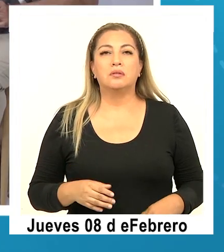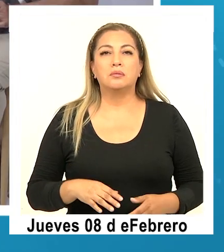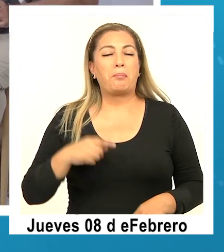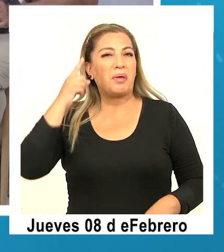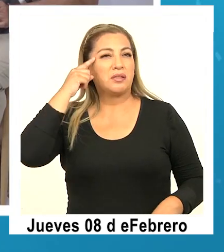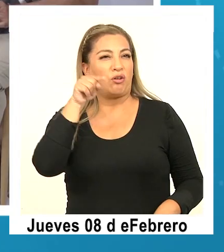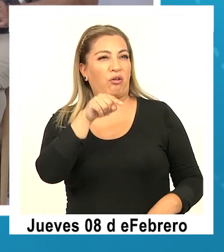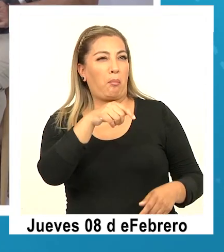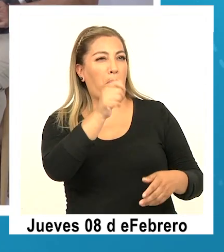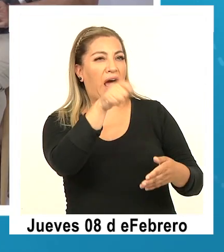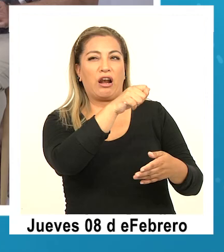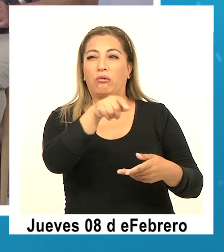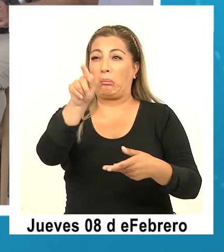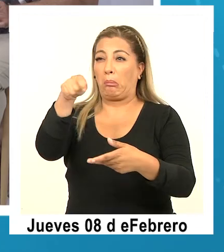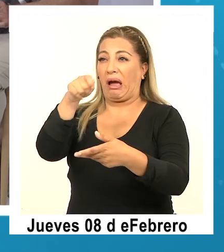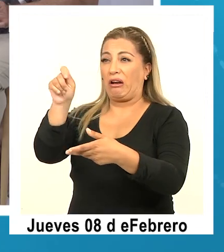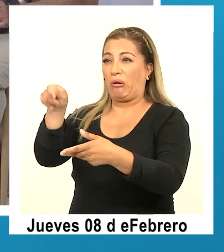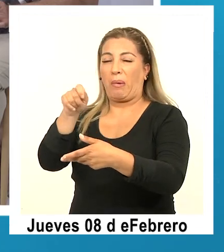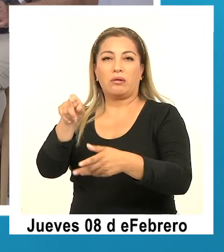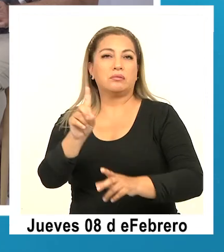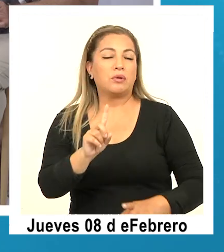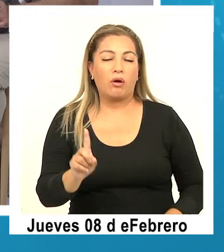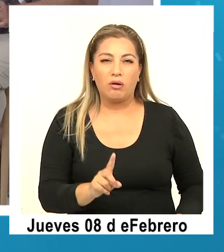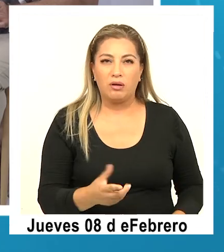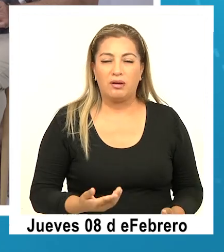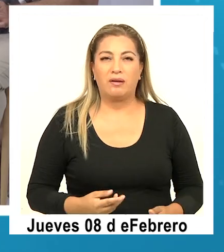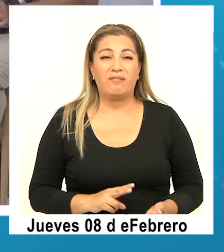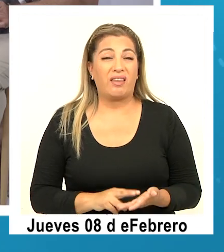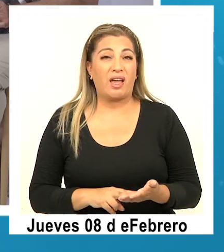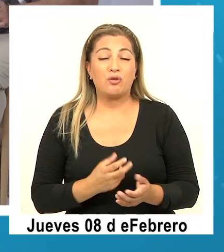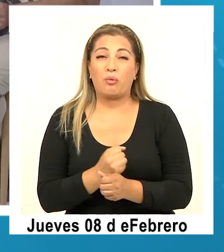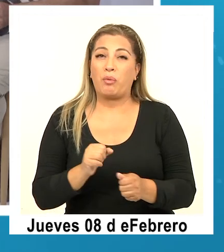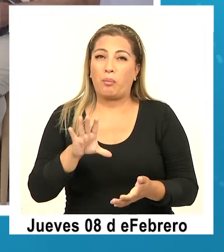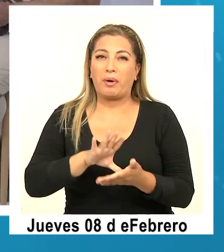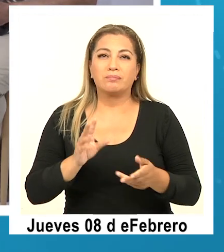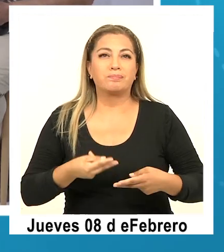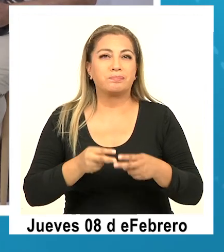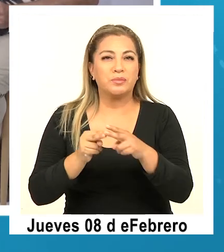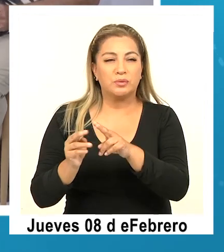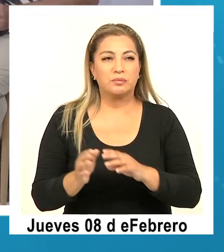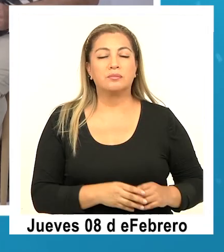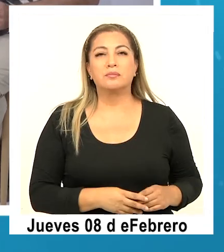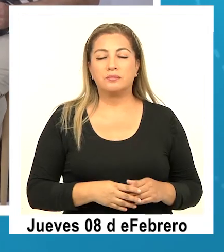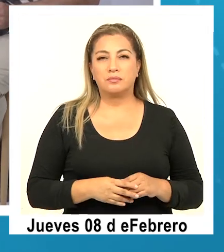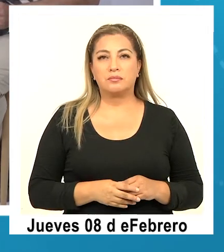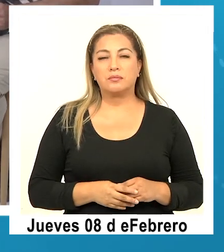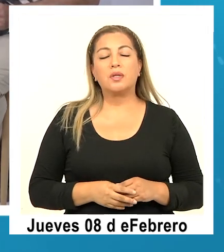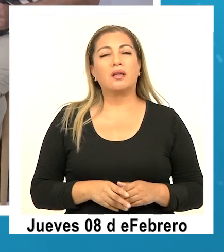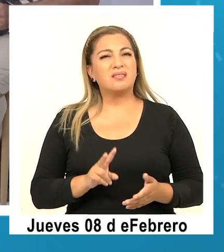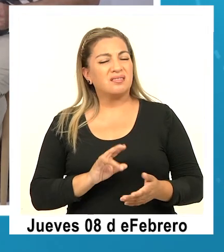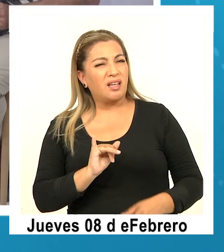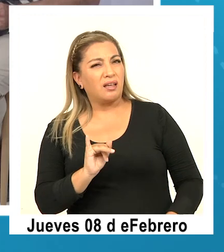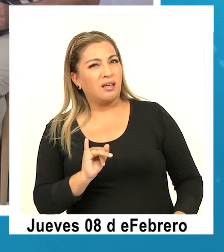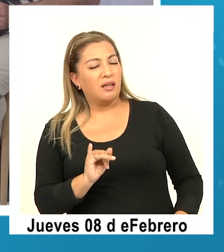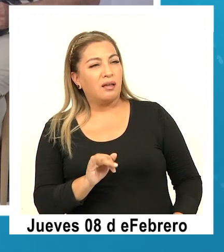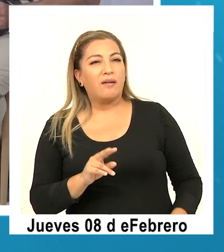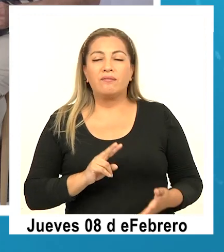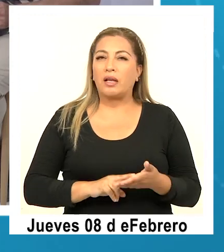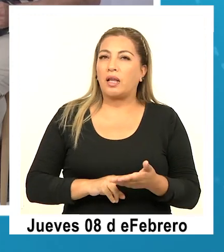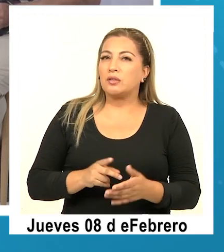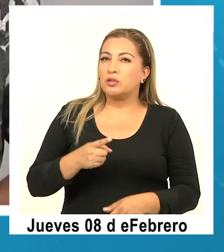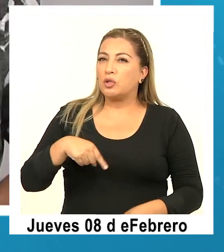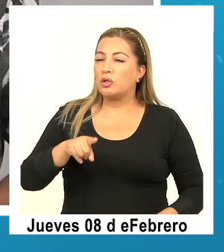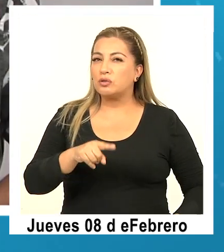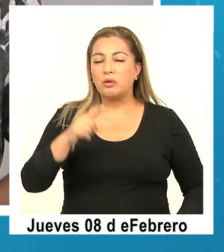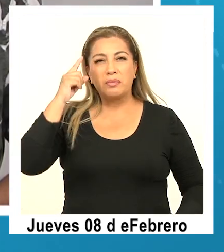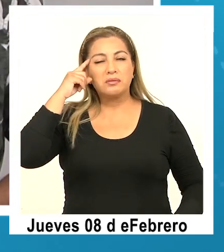todo, porque si no, la verdad es que es muy difícil construir país. Sí, uno, ¿cierto?, llega a la conclusión de